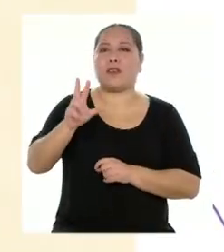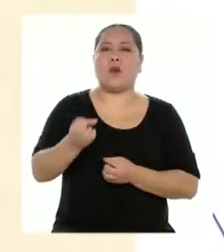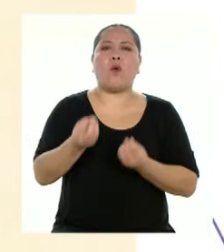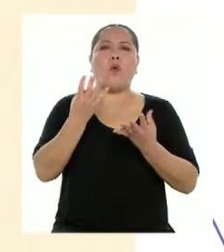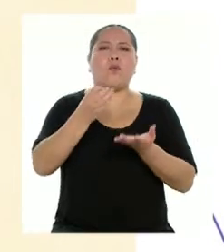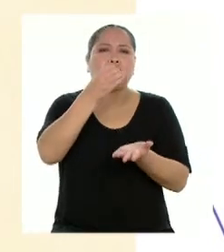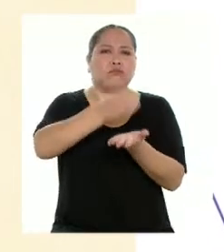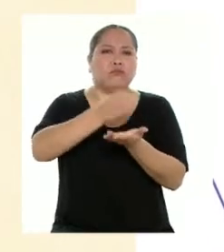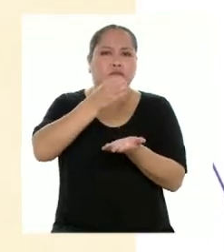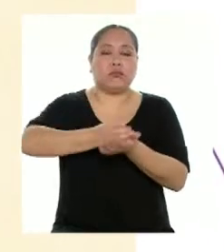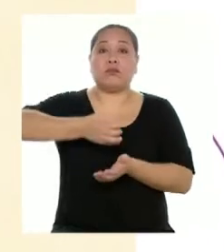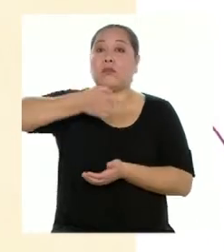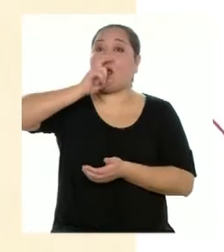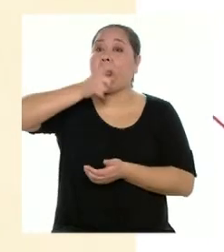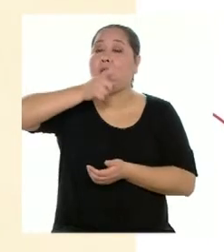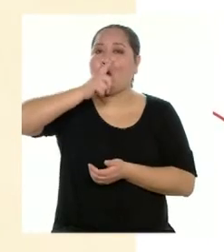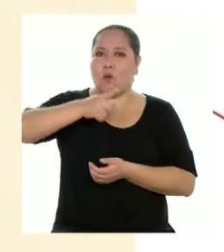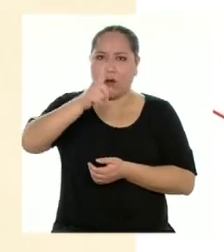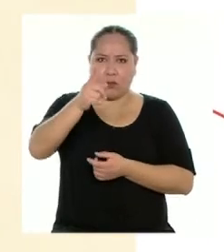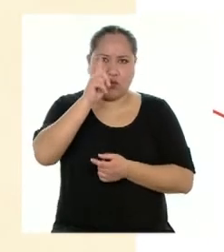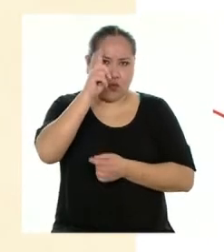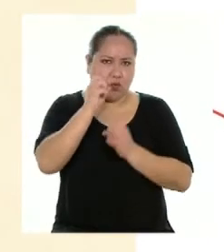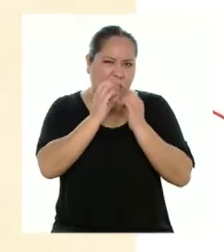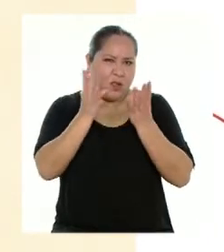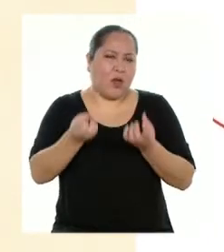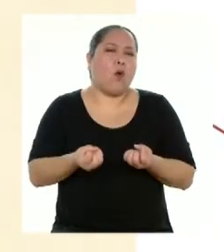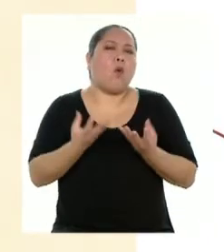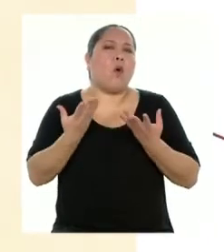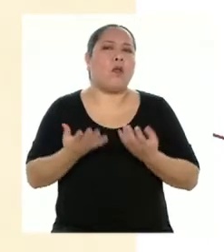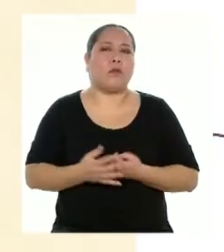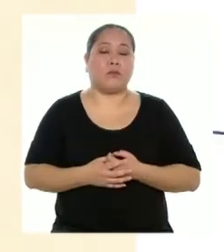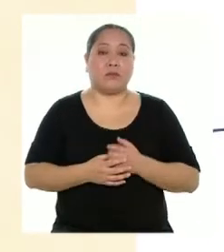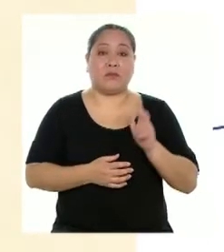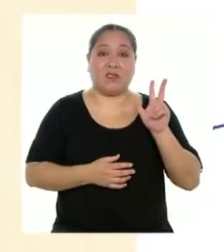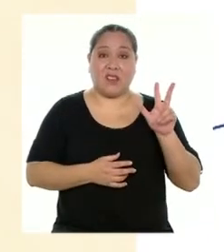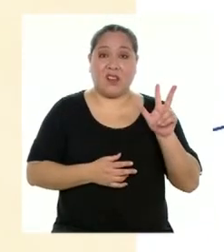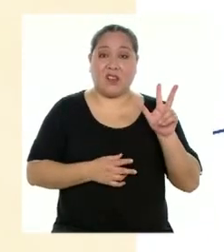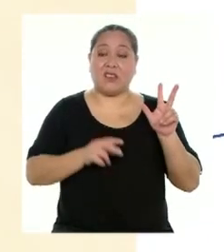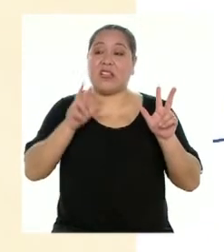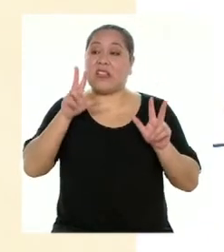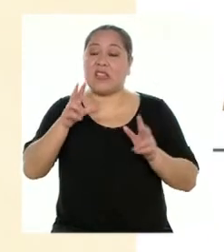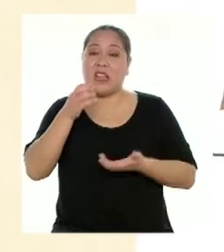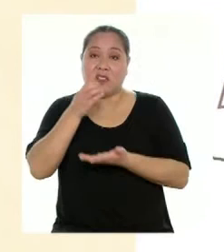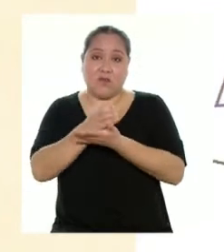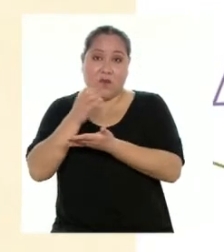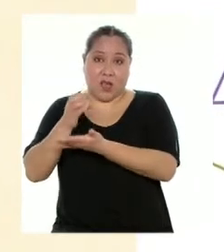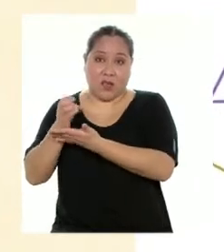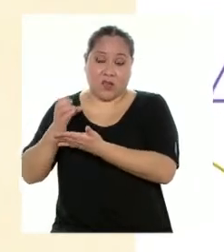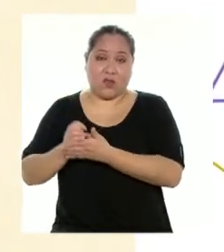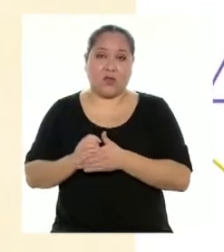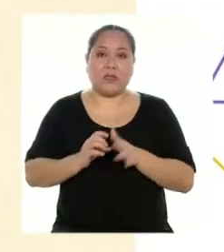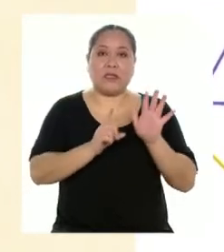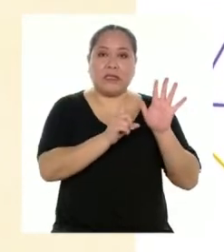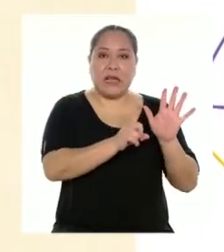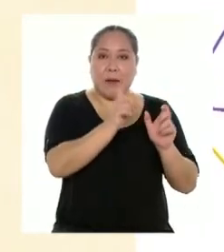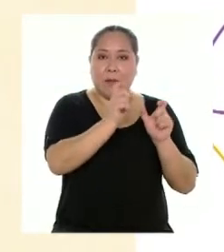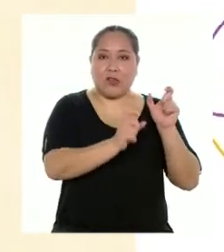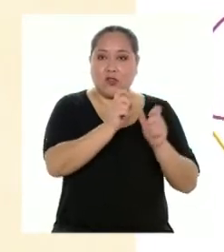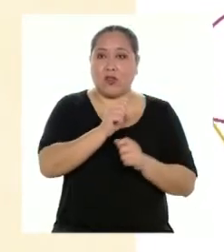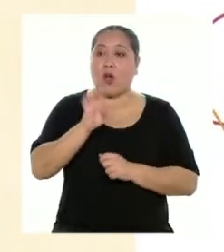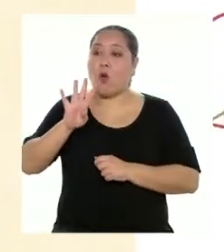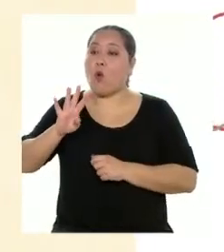agua bebes al día? Las respuestas fueron: 3 personas beben 3 vasos de agua, 6 personas beben